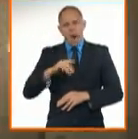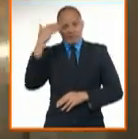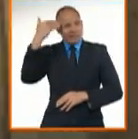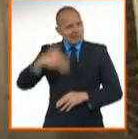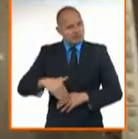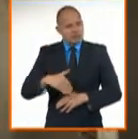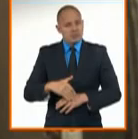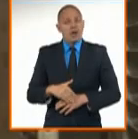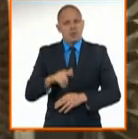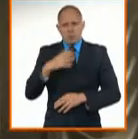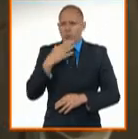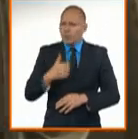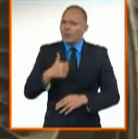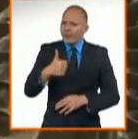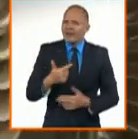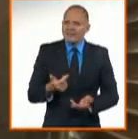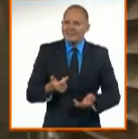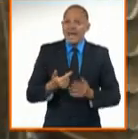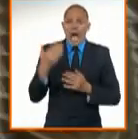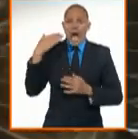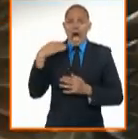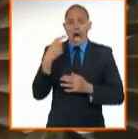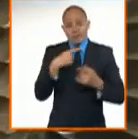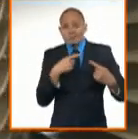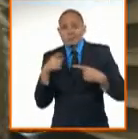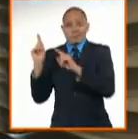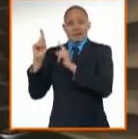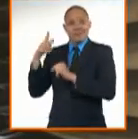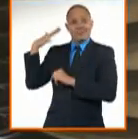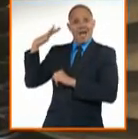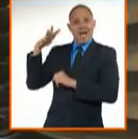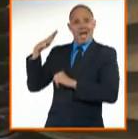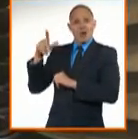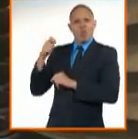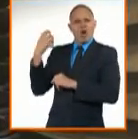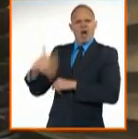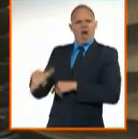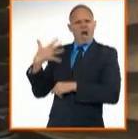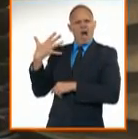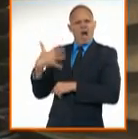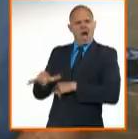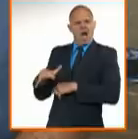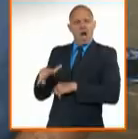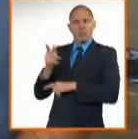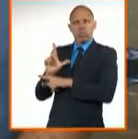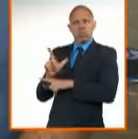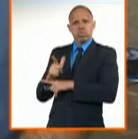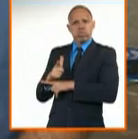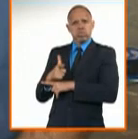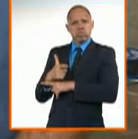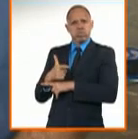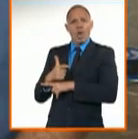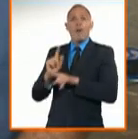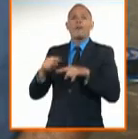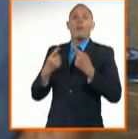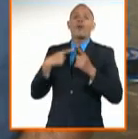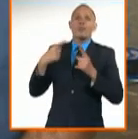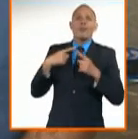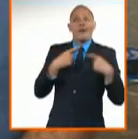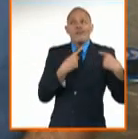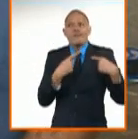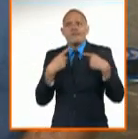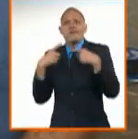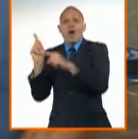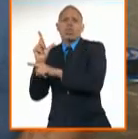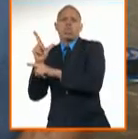a las finanzas del país y reducen el tiempo de las reparaciones primero el aspecto financiero